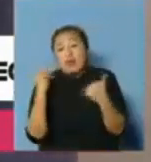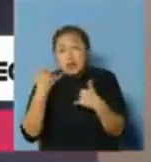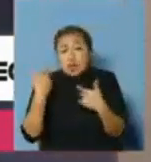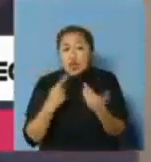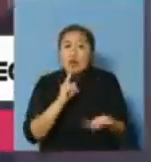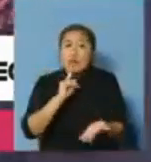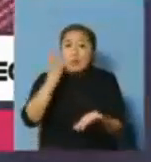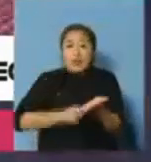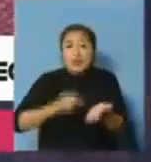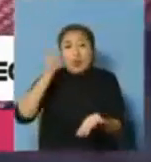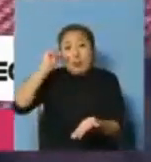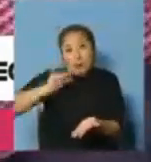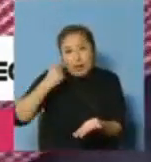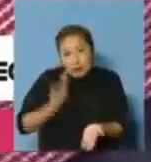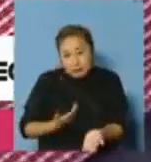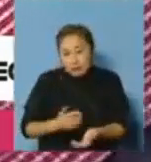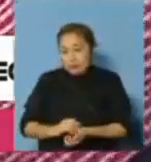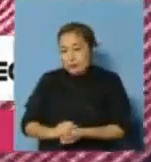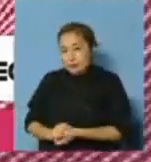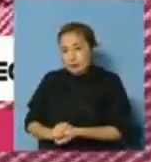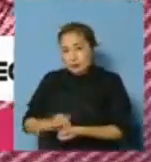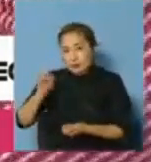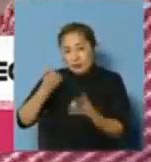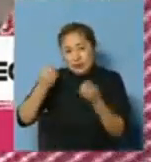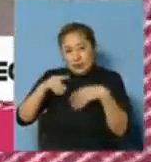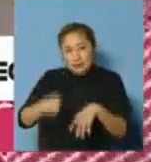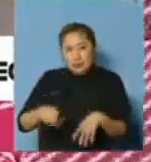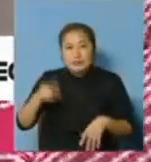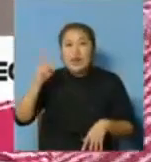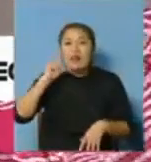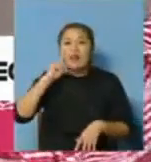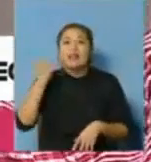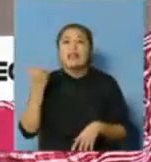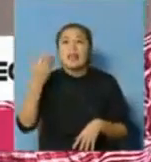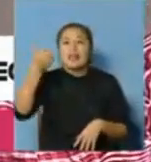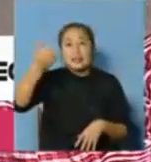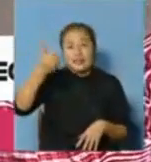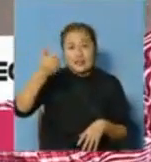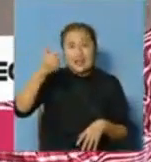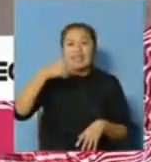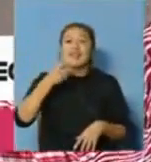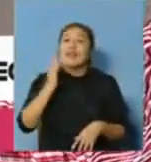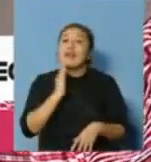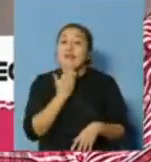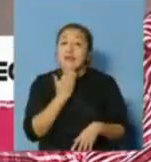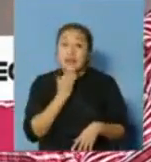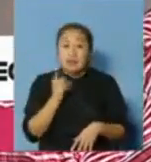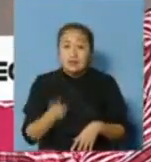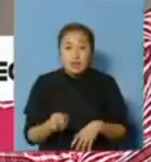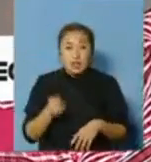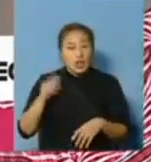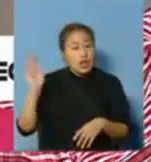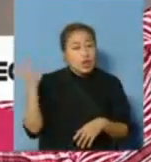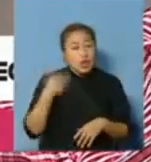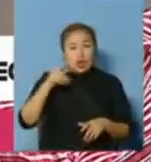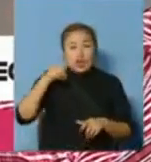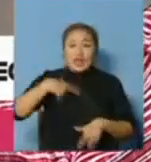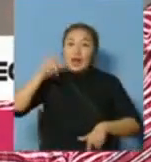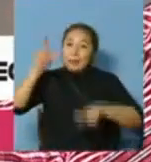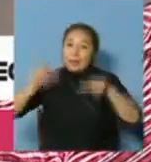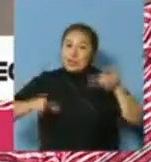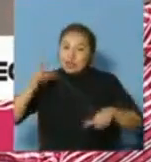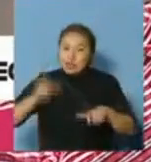exacto esto empezó el día 6 de abril con toda la publicidad que